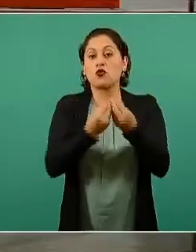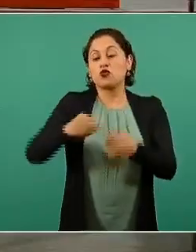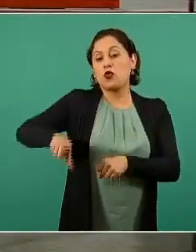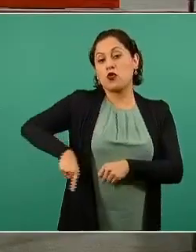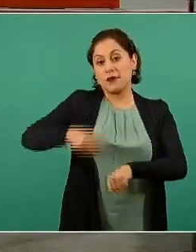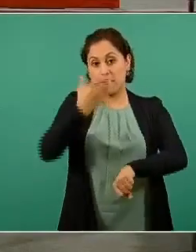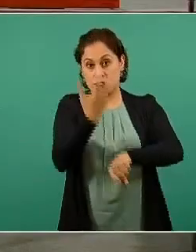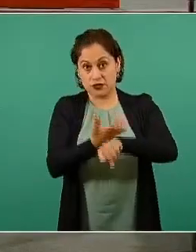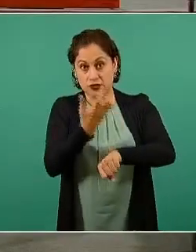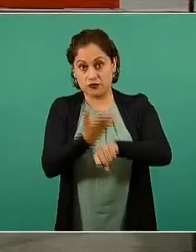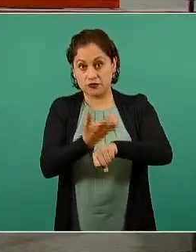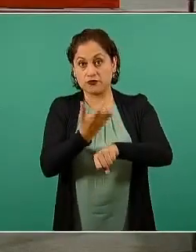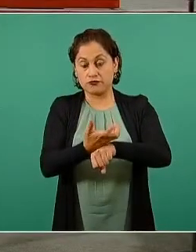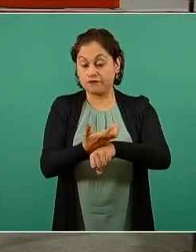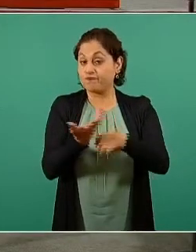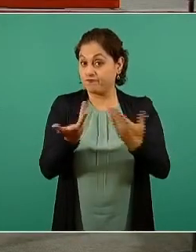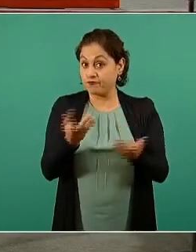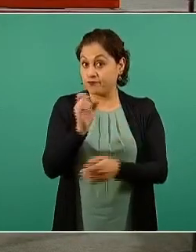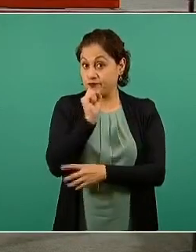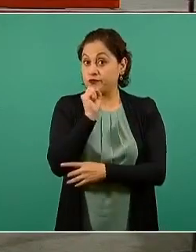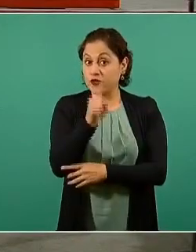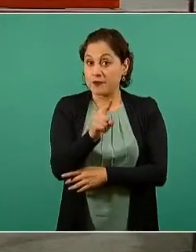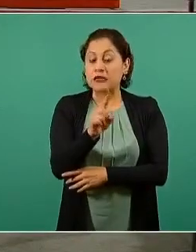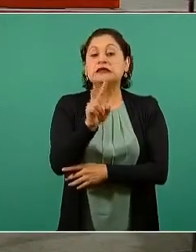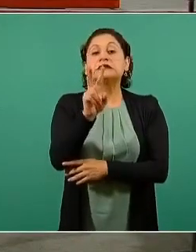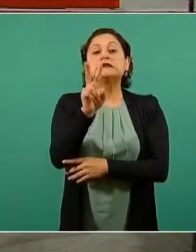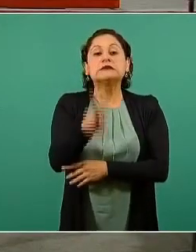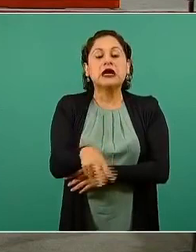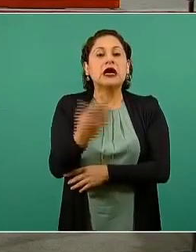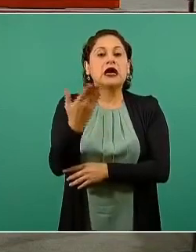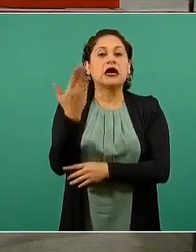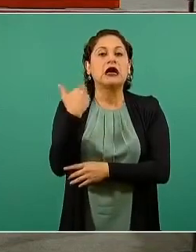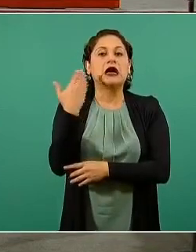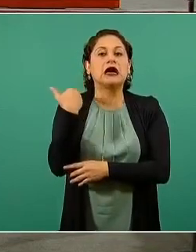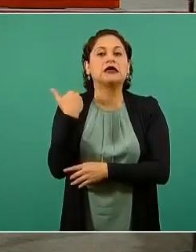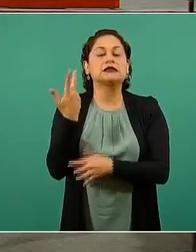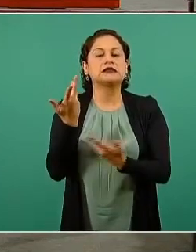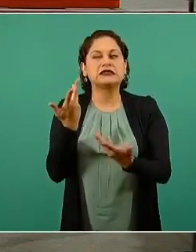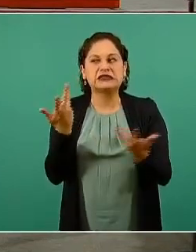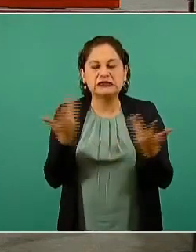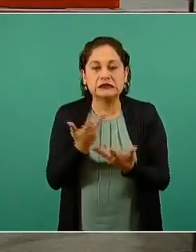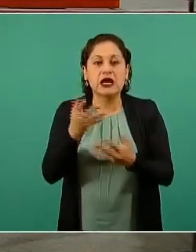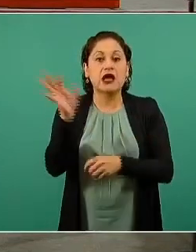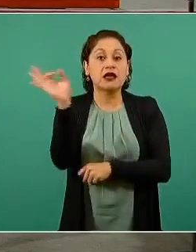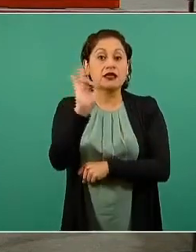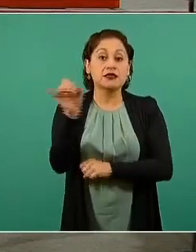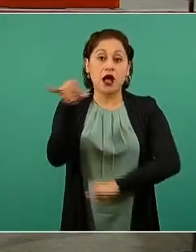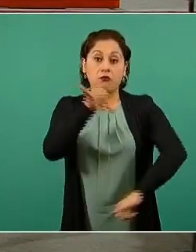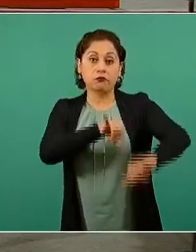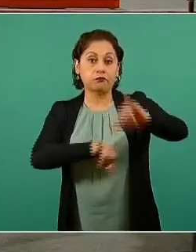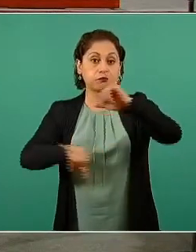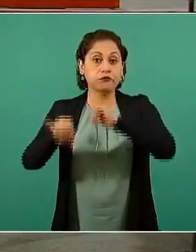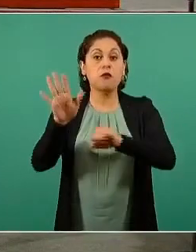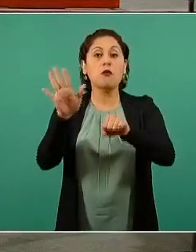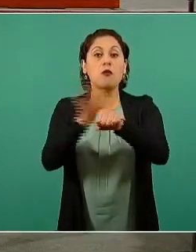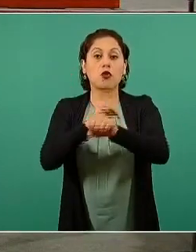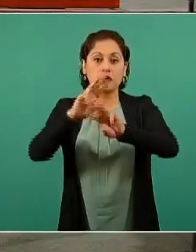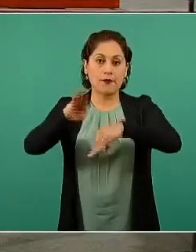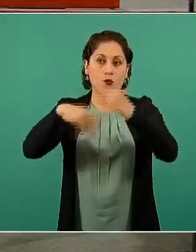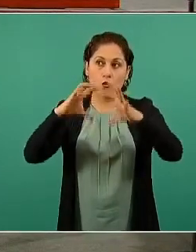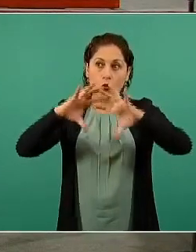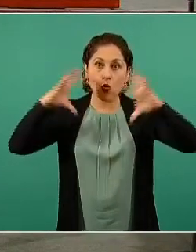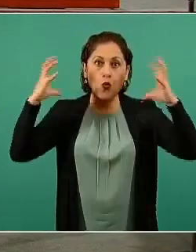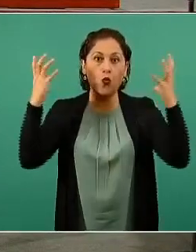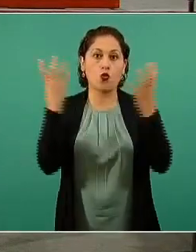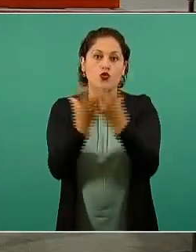momento dado tuvimos una posible amenaza de retraso en la producción por escasez en el mercado mundial de